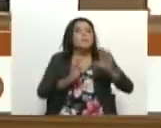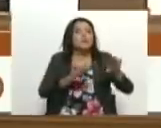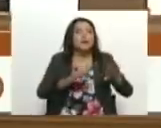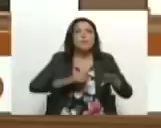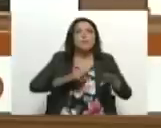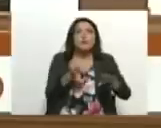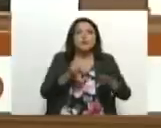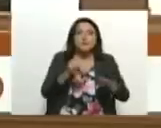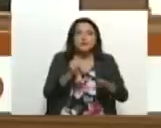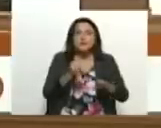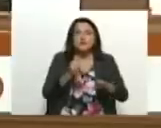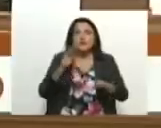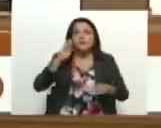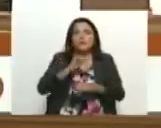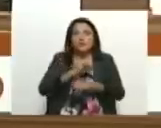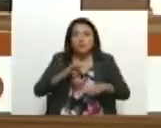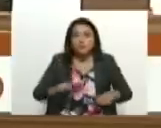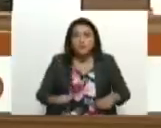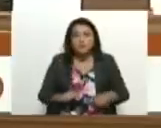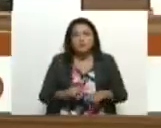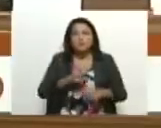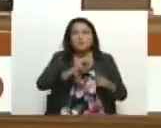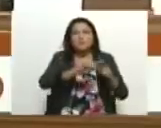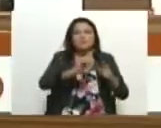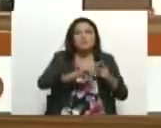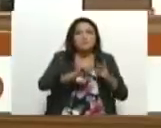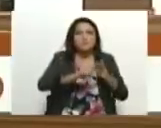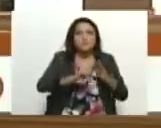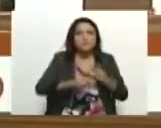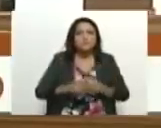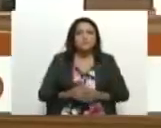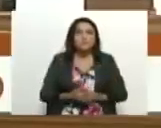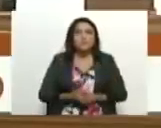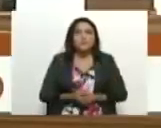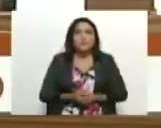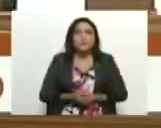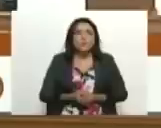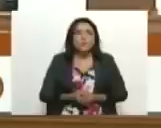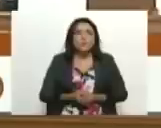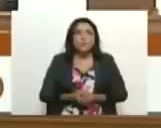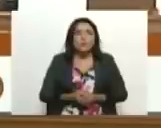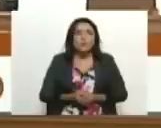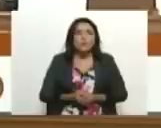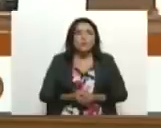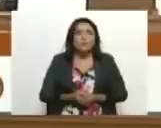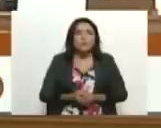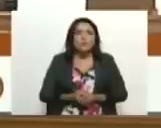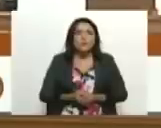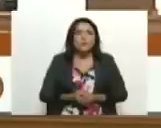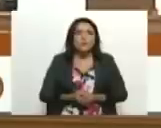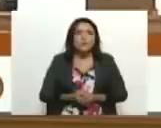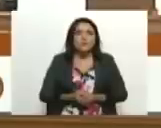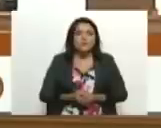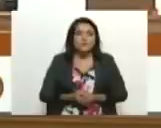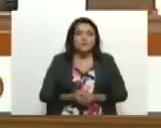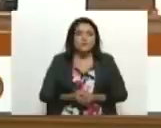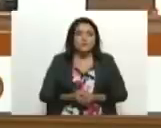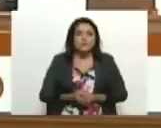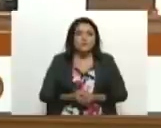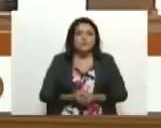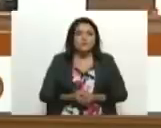ciudadana. 4 frentes, lo social, los servicios públicos, infraestructura y el tema de la seguridad.